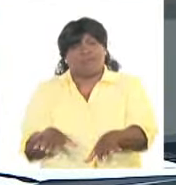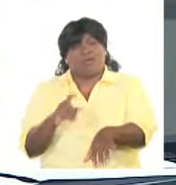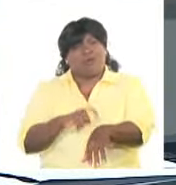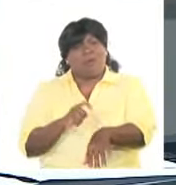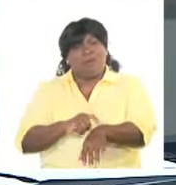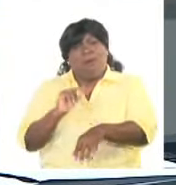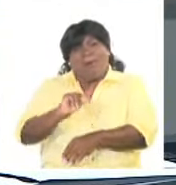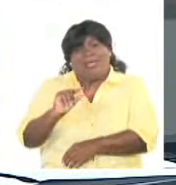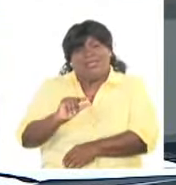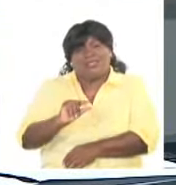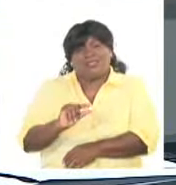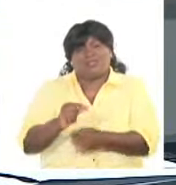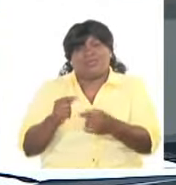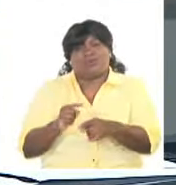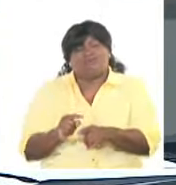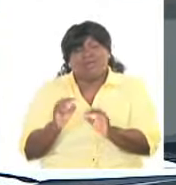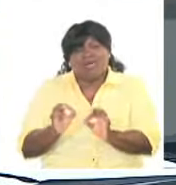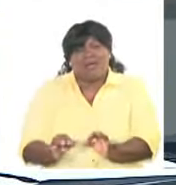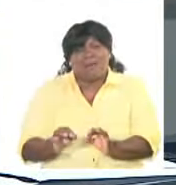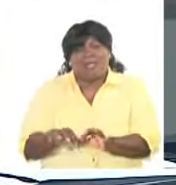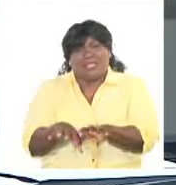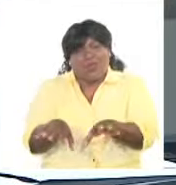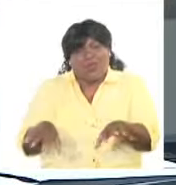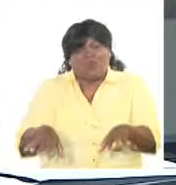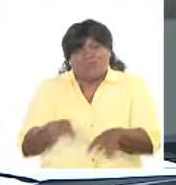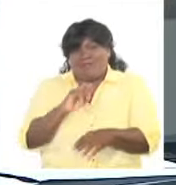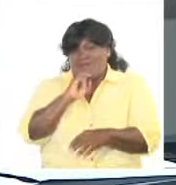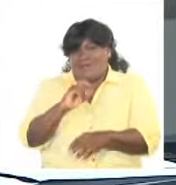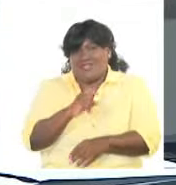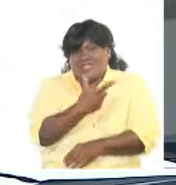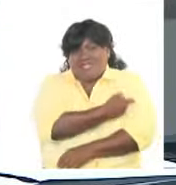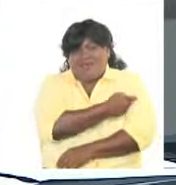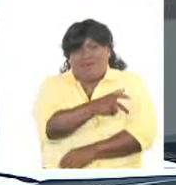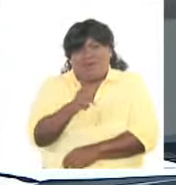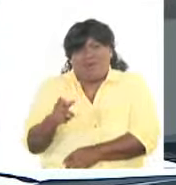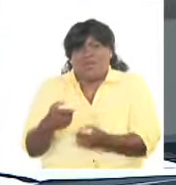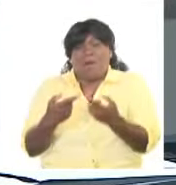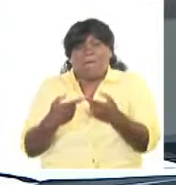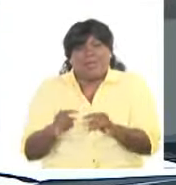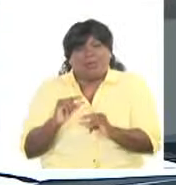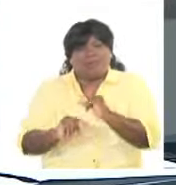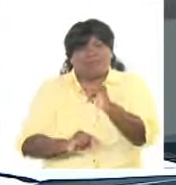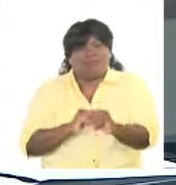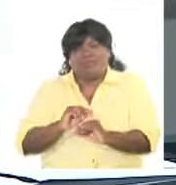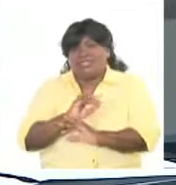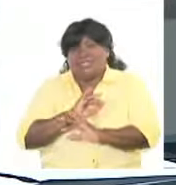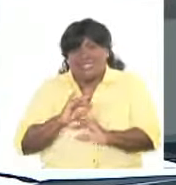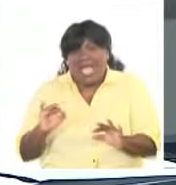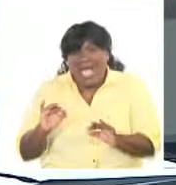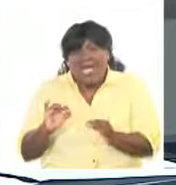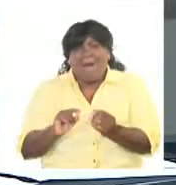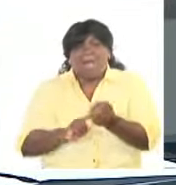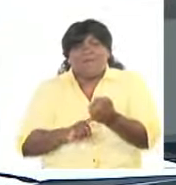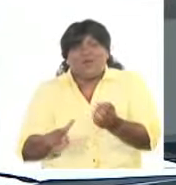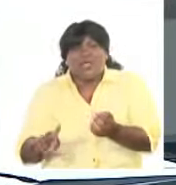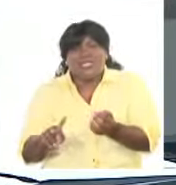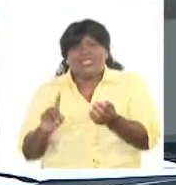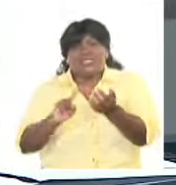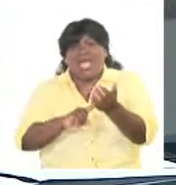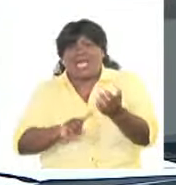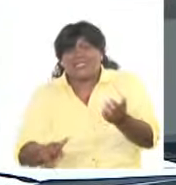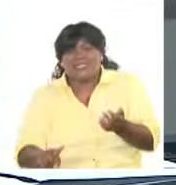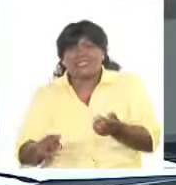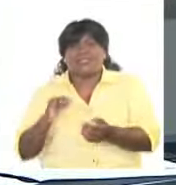momentáneamente, porque realmente las condiciones son muy difíciles. Pero en la medida que se va recuperando la energía eléctrica, se